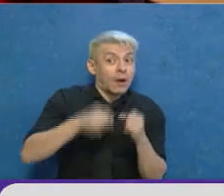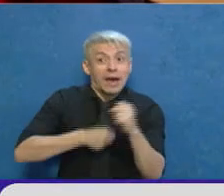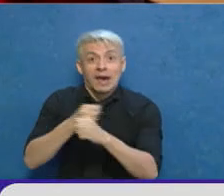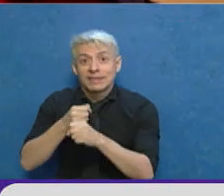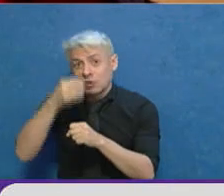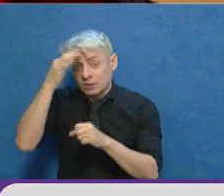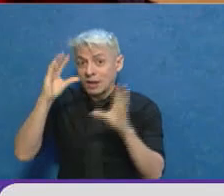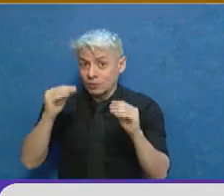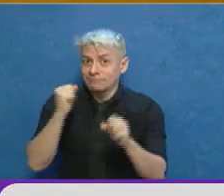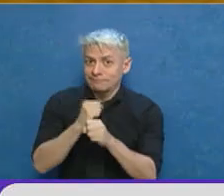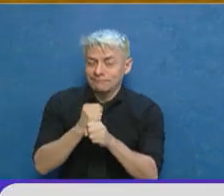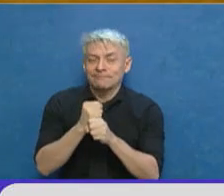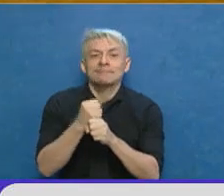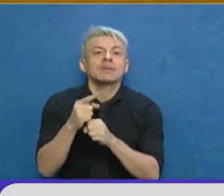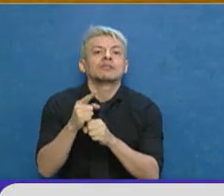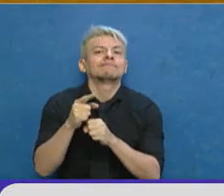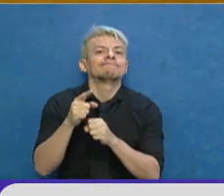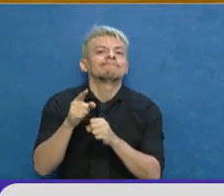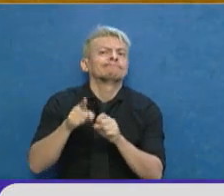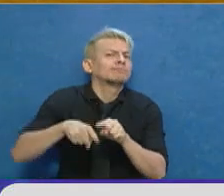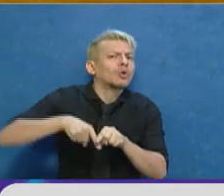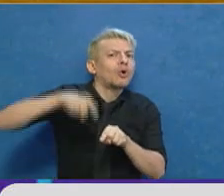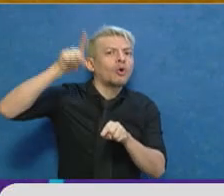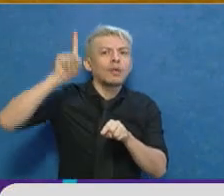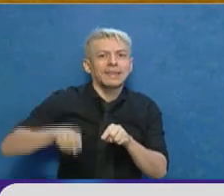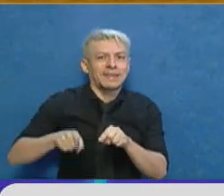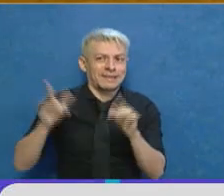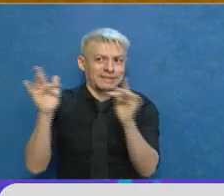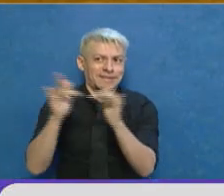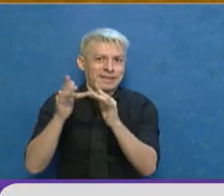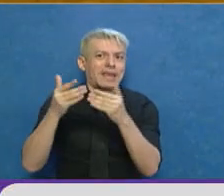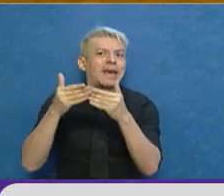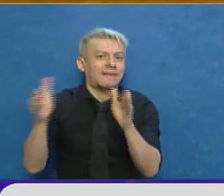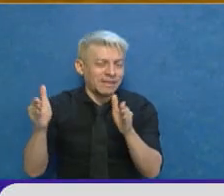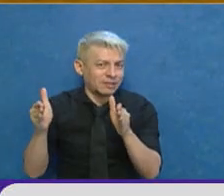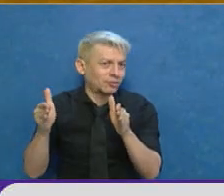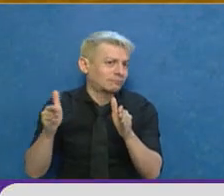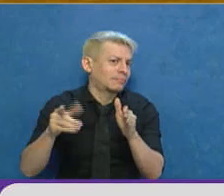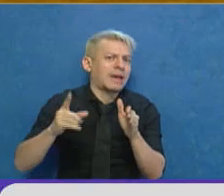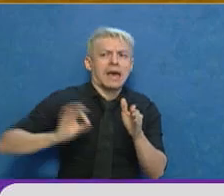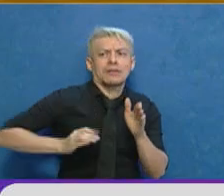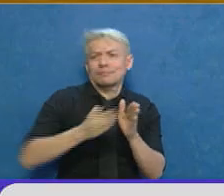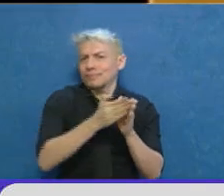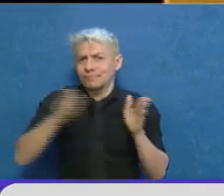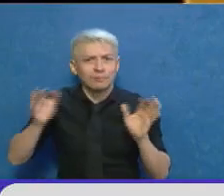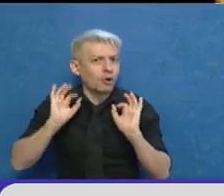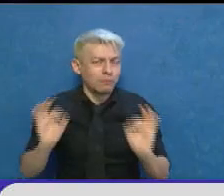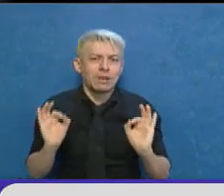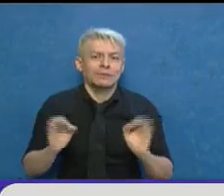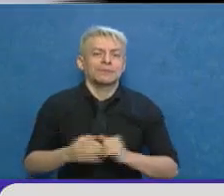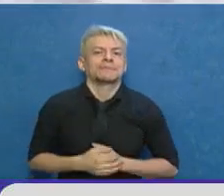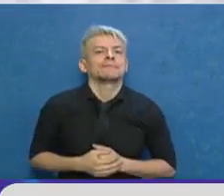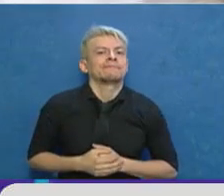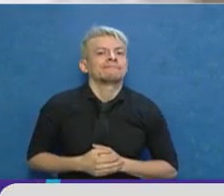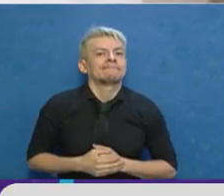sistema online sigue funcionando las 24 horas, los 365 días del año. Perfecto. ¿Nos puede